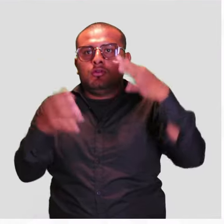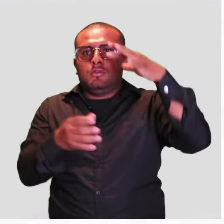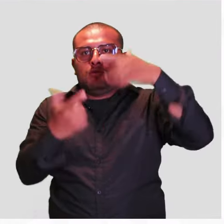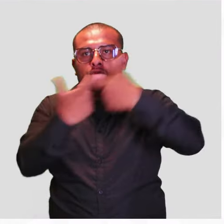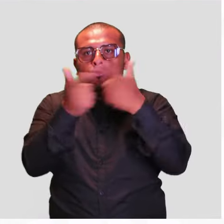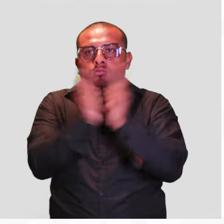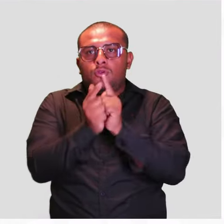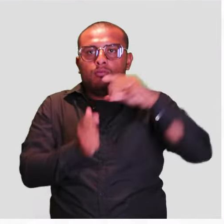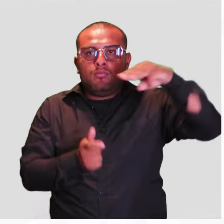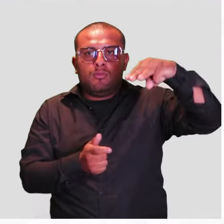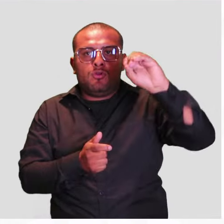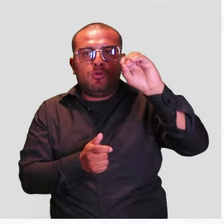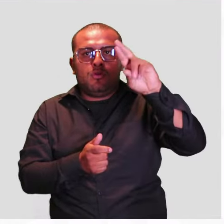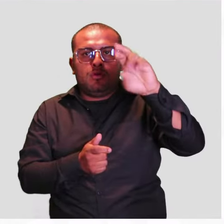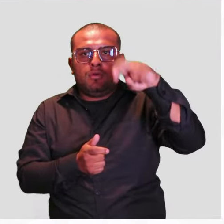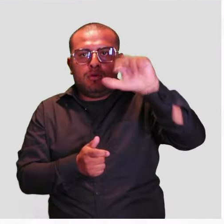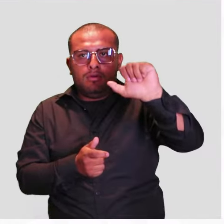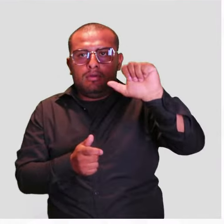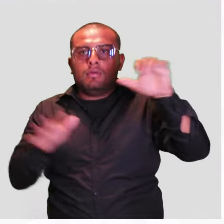a San Juan del Río.